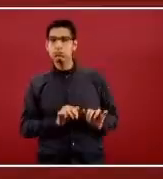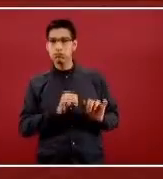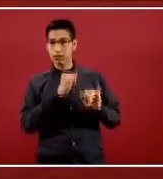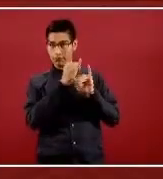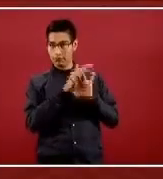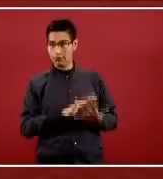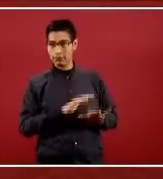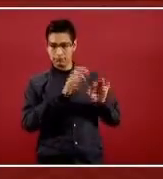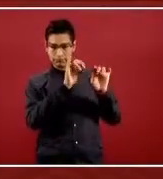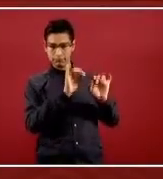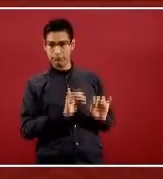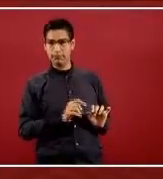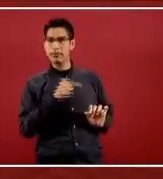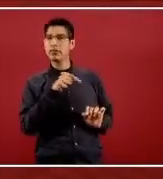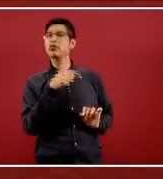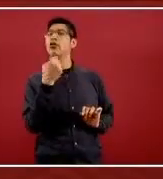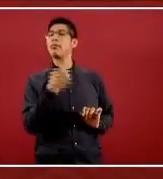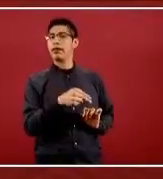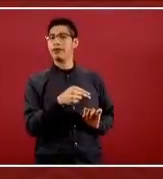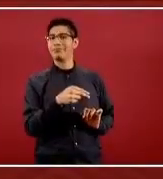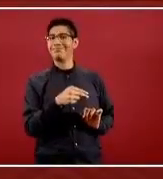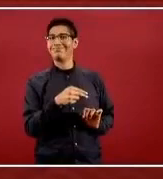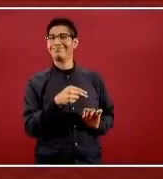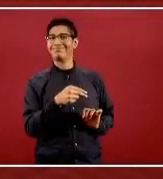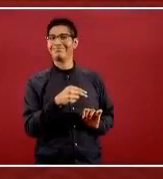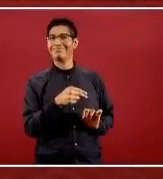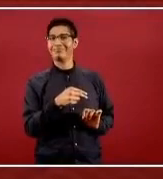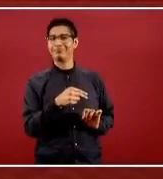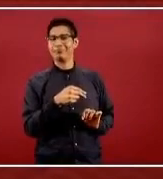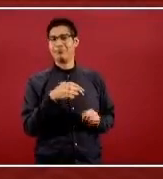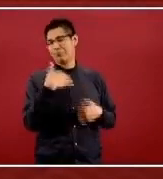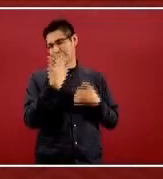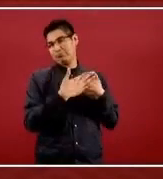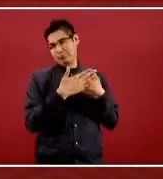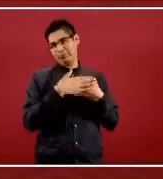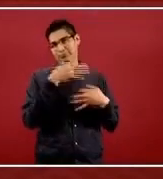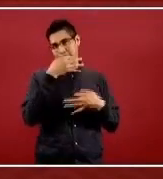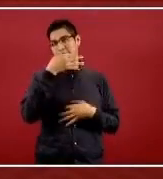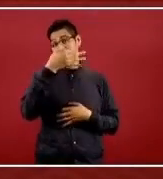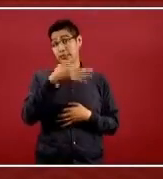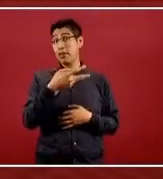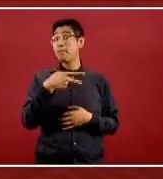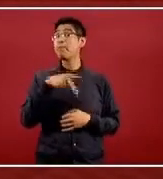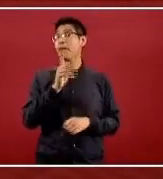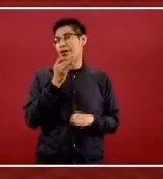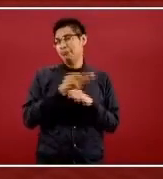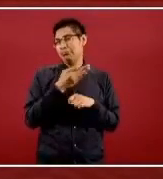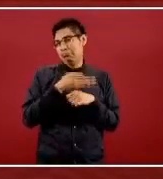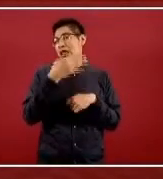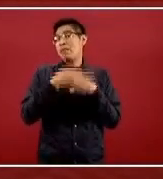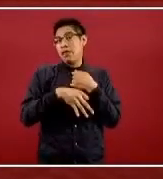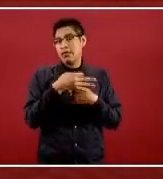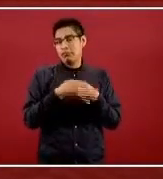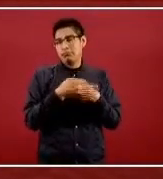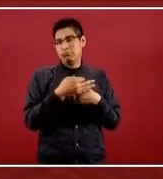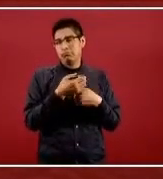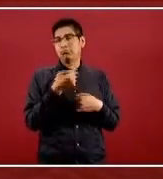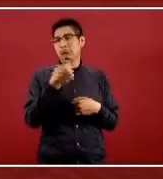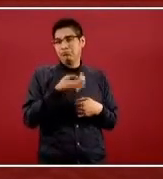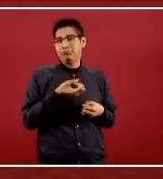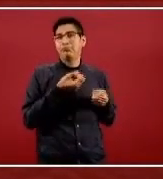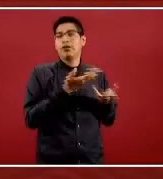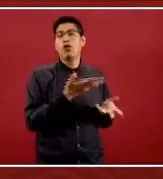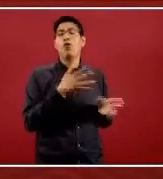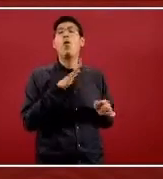técnico que se llama, el nombre específico va a definirse, pero por ahora le voy a llamar Lineamiento General de